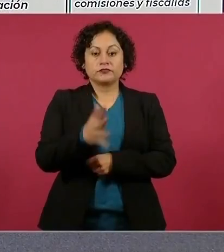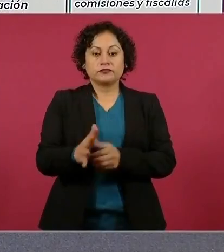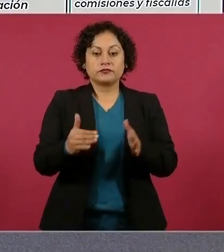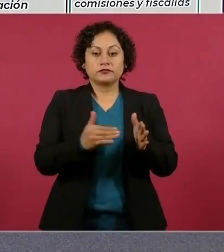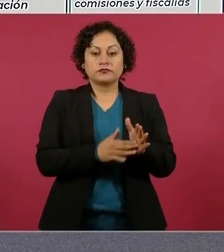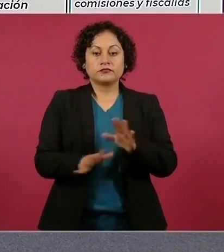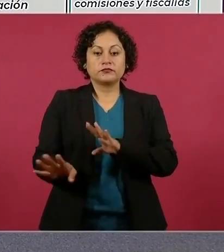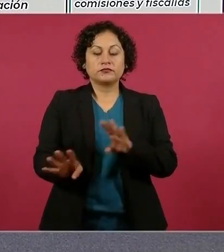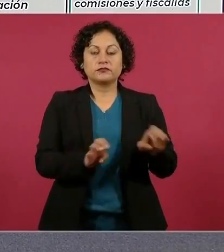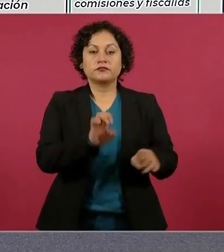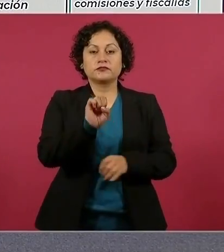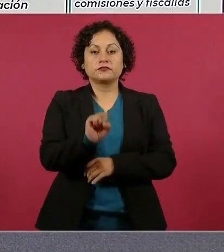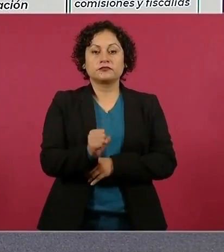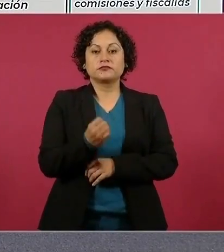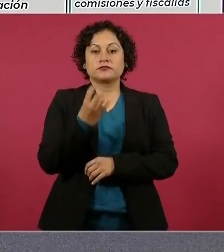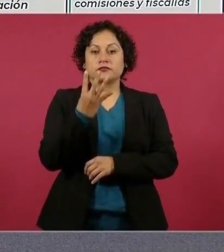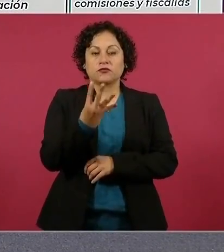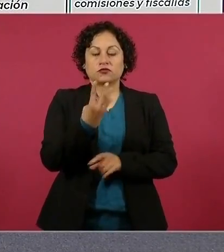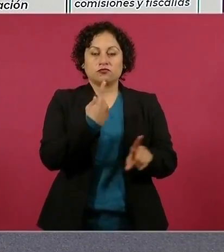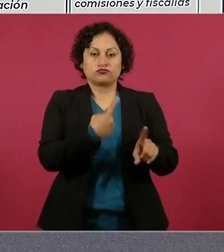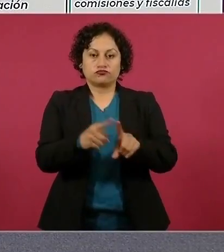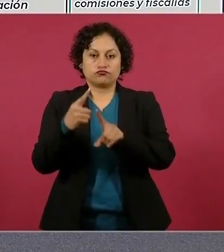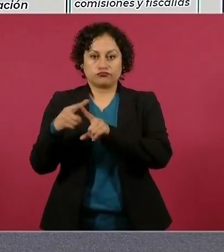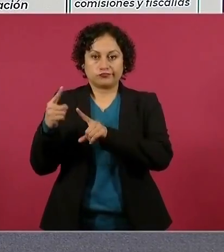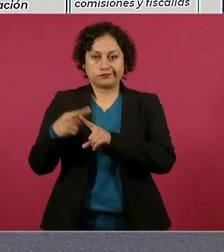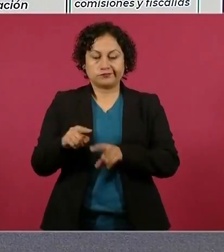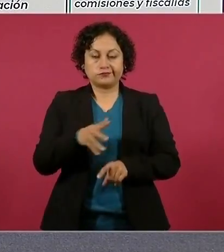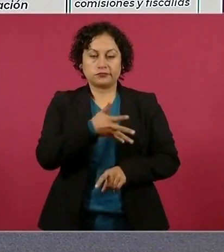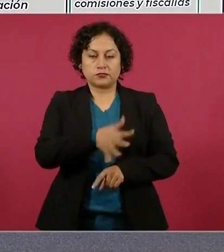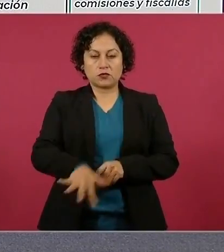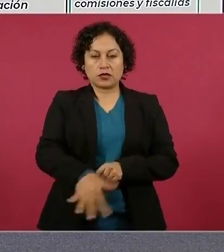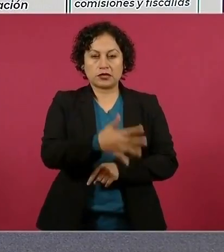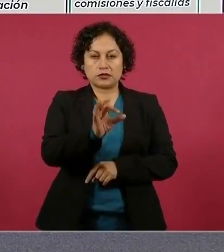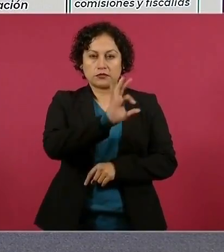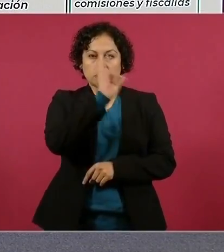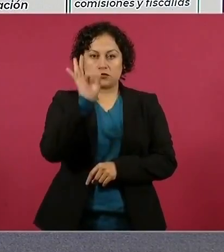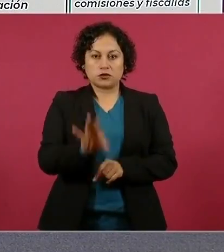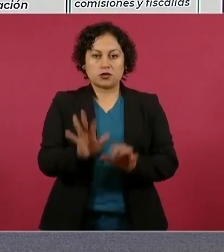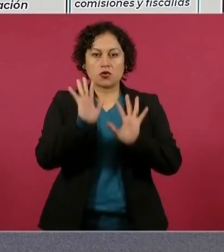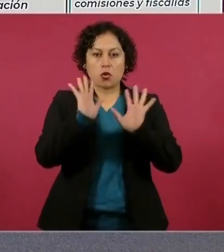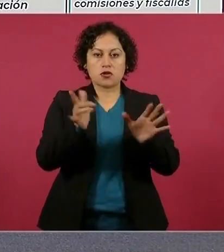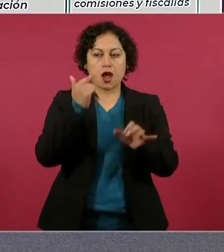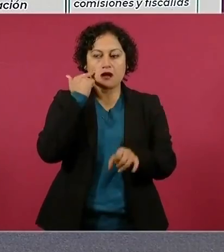110.964 registros, como decíamos, 15% ya localizados,